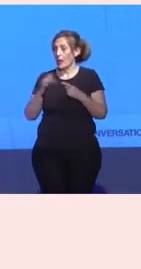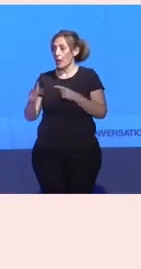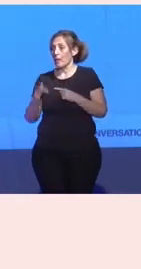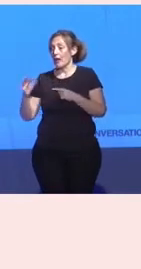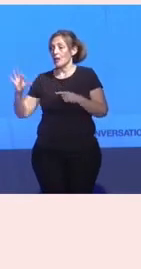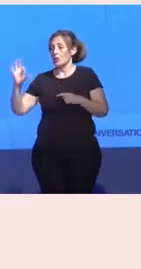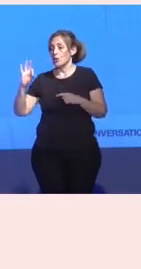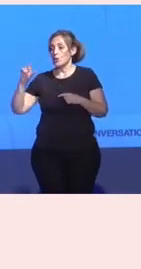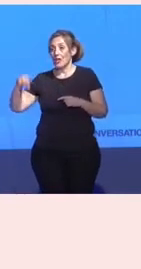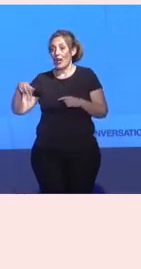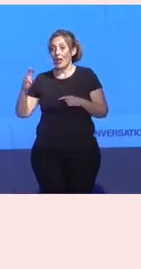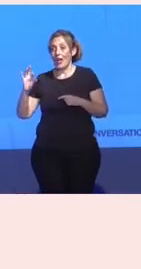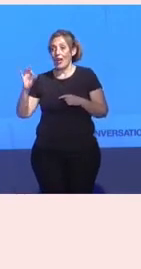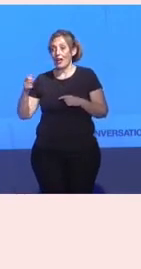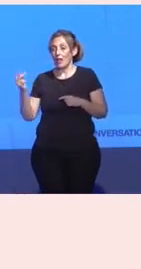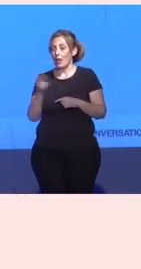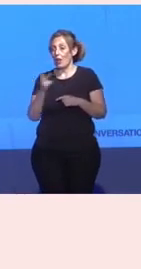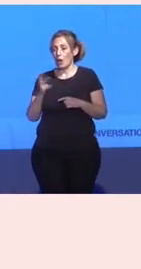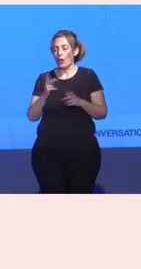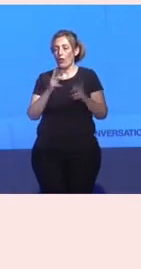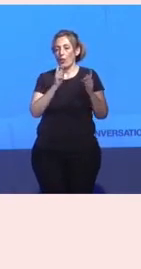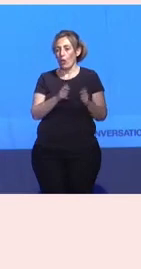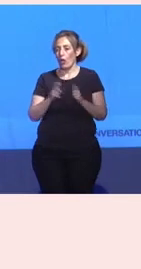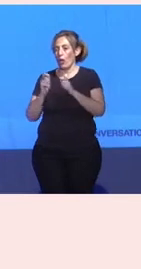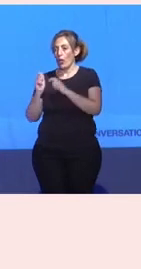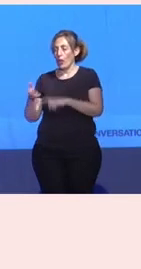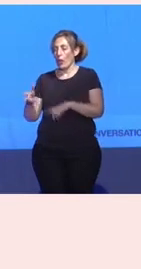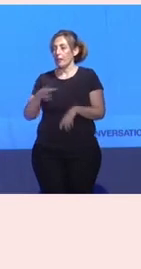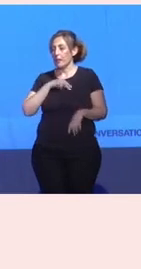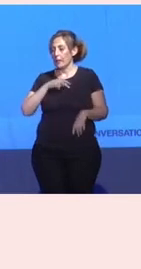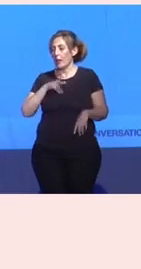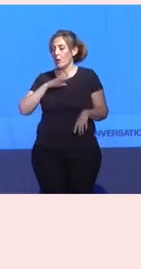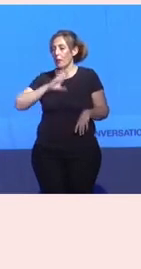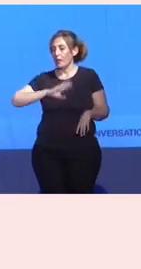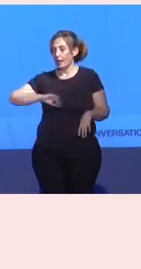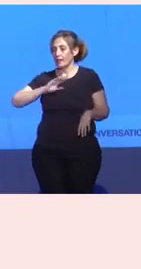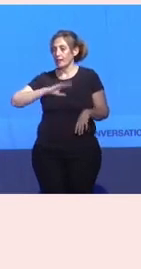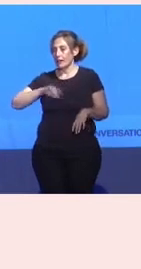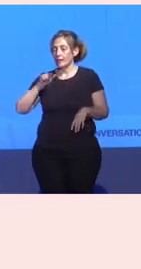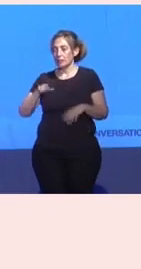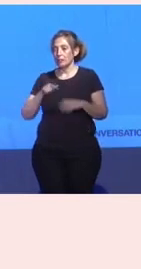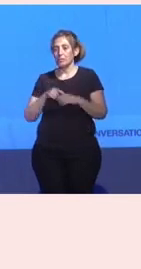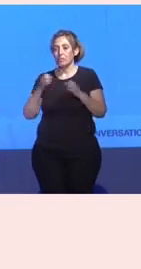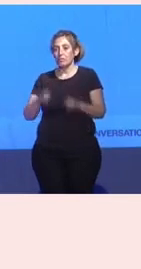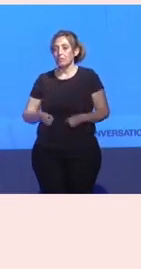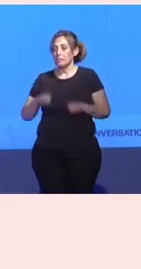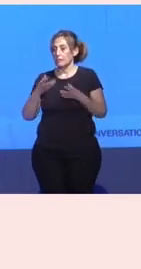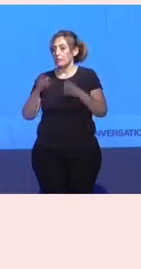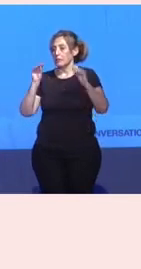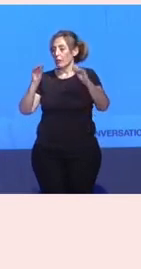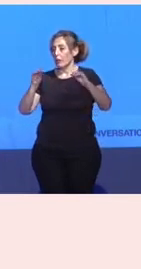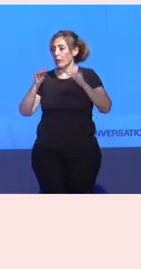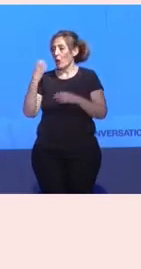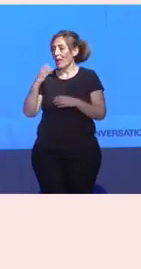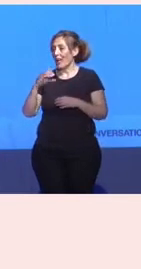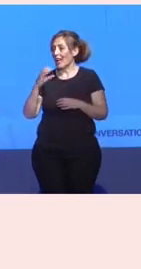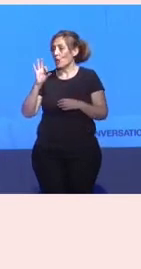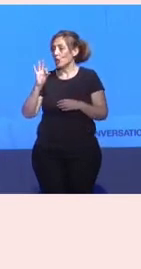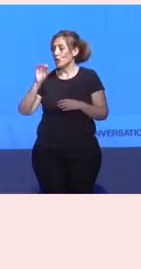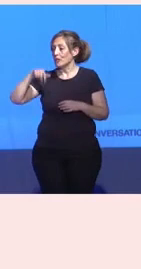escudero les dieron unos cuantos no bastantes premios también imparte formación junto a Carlos Centeno de la